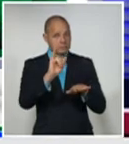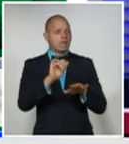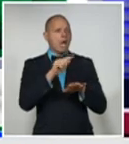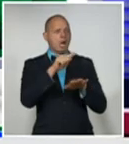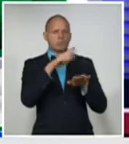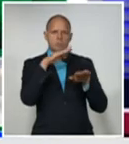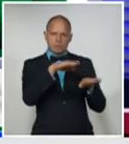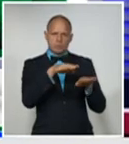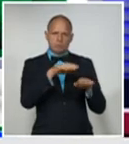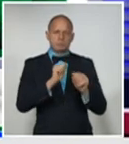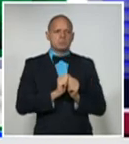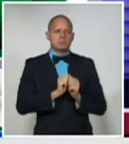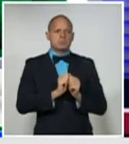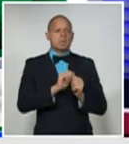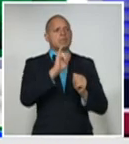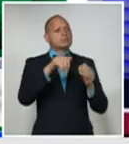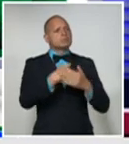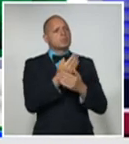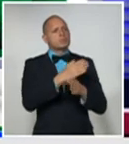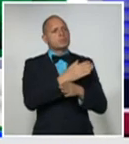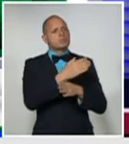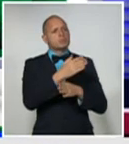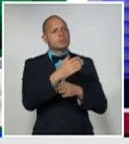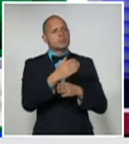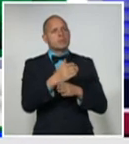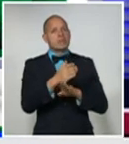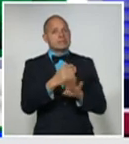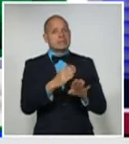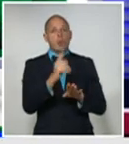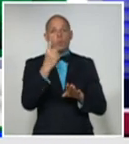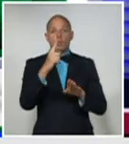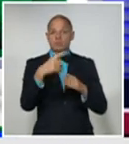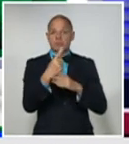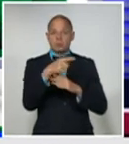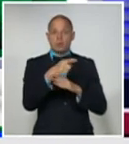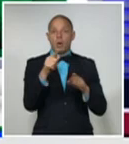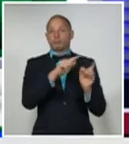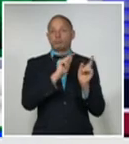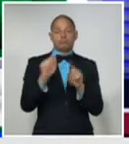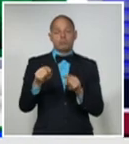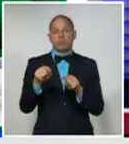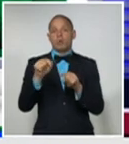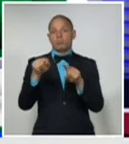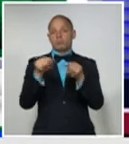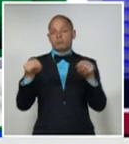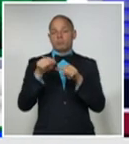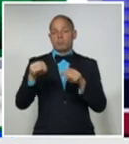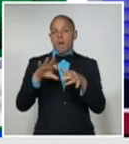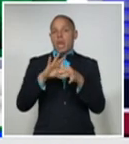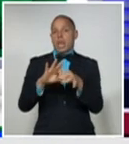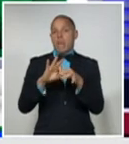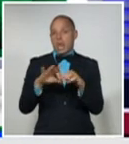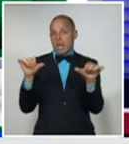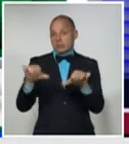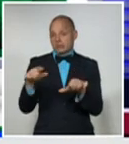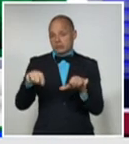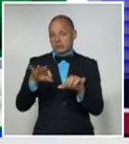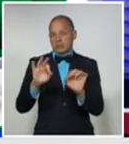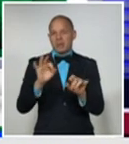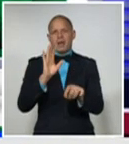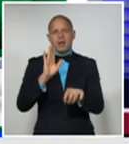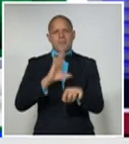hospitales, en el hospital, uno de ellos en terapia intensiva, se presentaron un grupo de